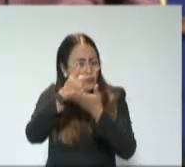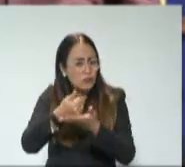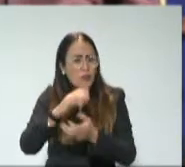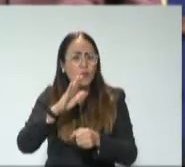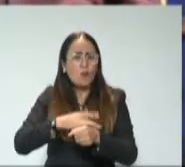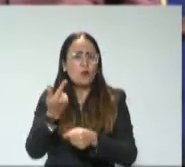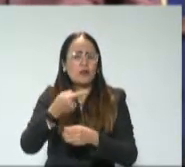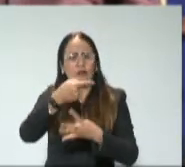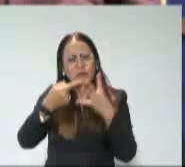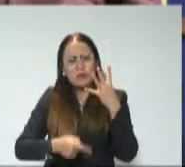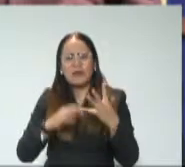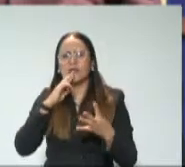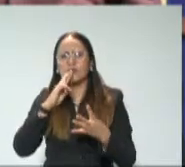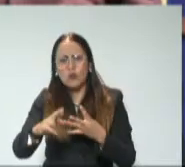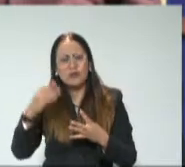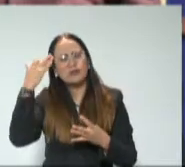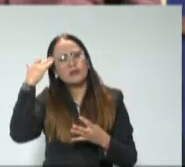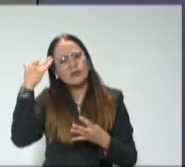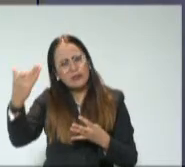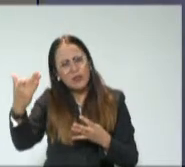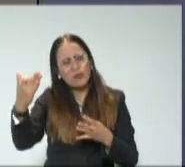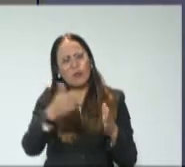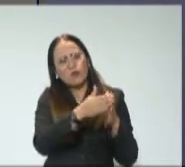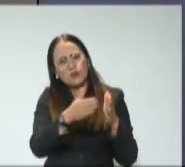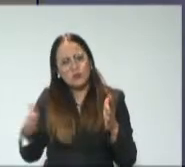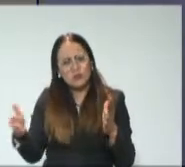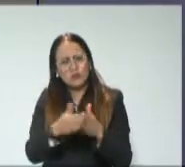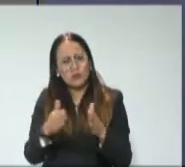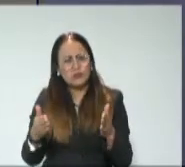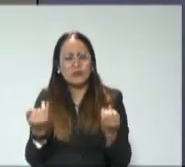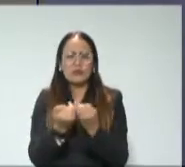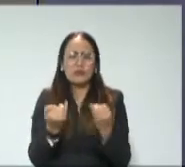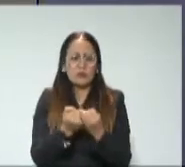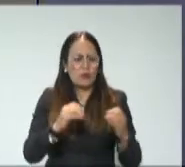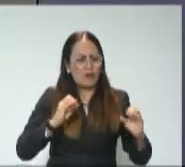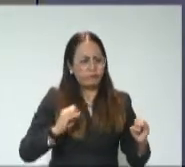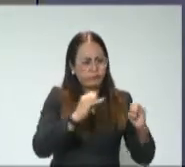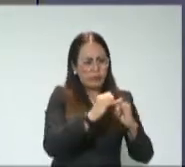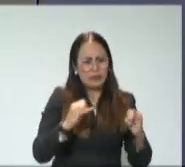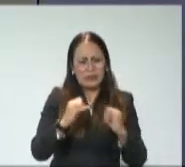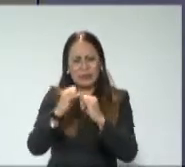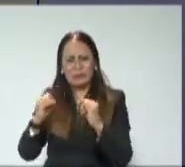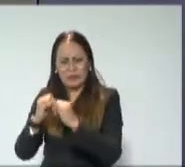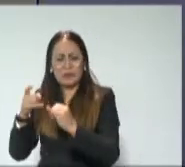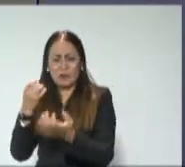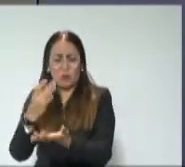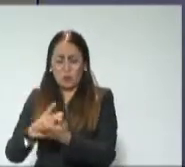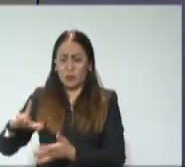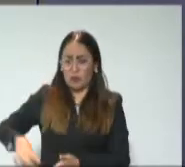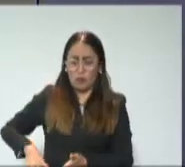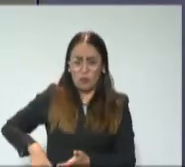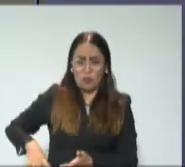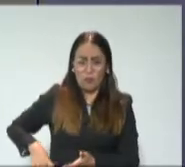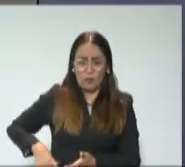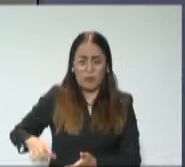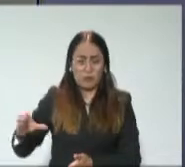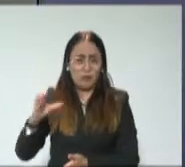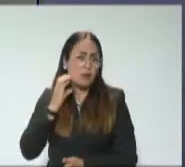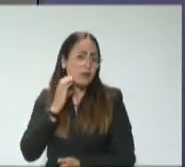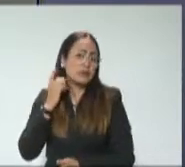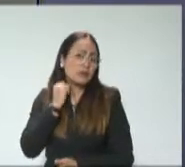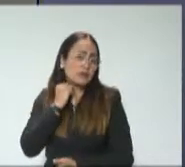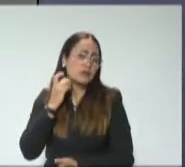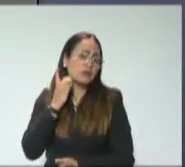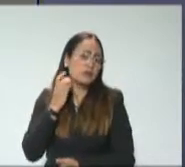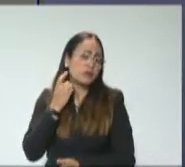la respuesta as y los tiempos y la manera en la que todavía muchas dependencias no solo del ejecutivo Eh hay que decirle que es el que tiene más años como